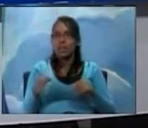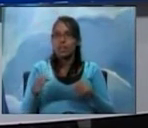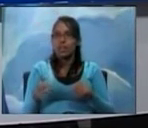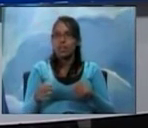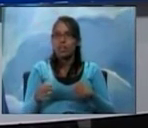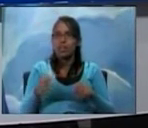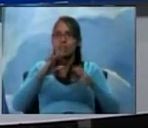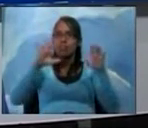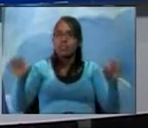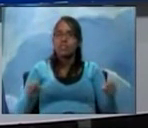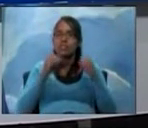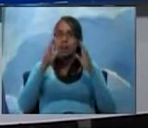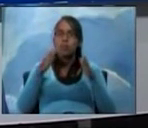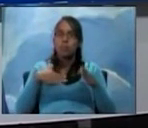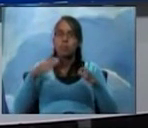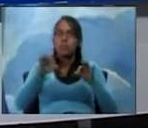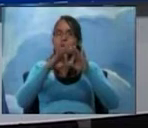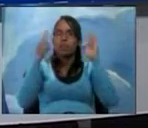De todo el que cree.